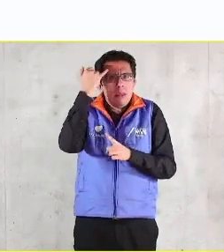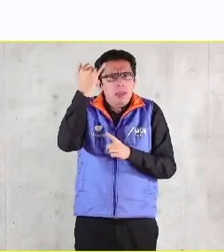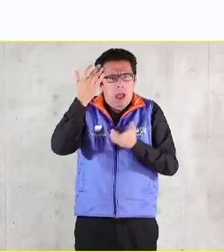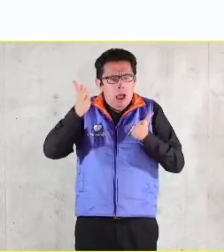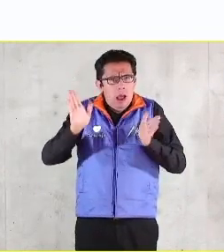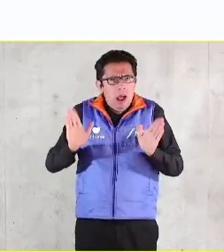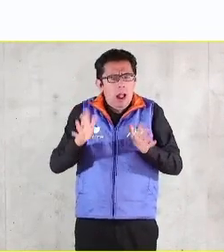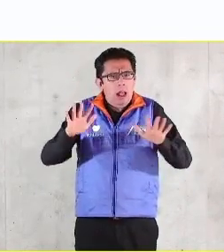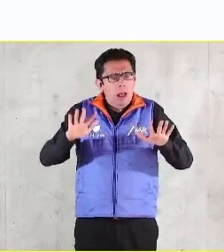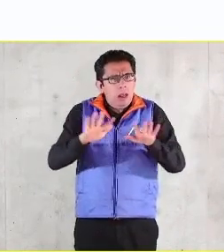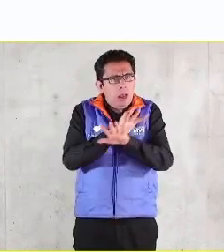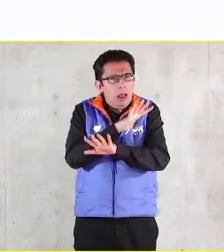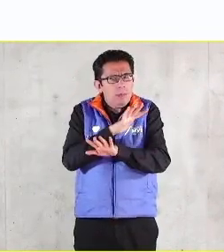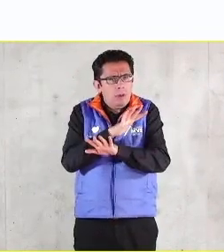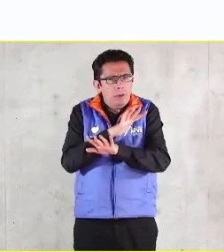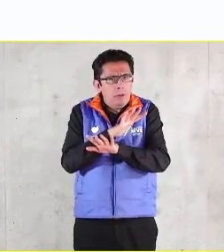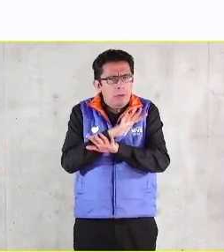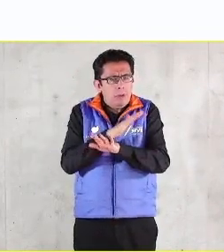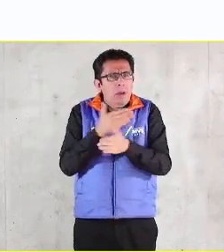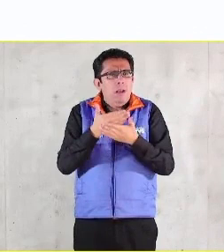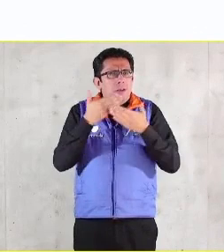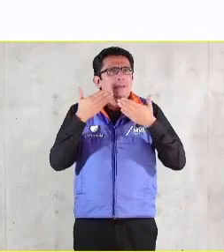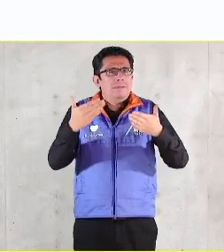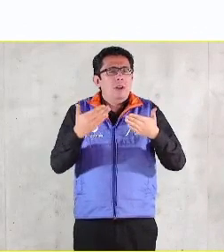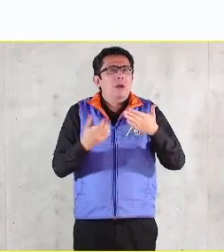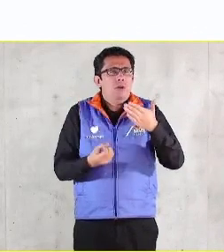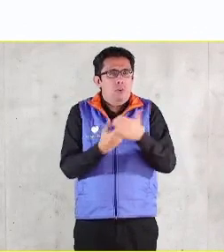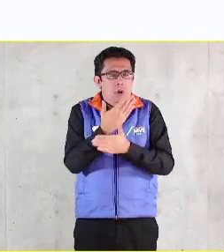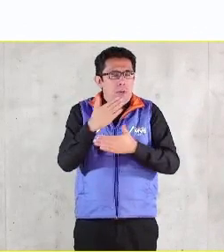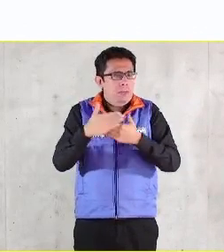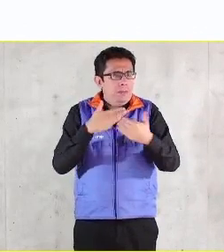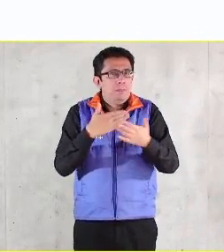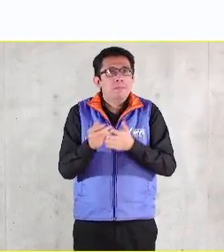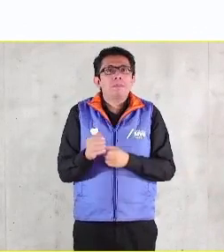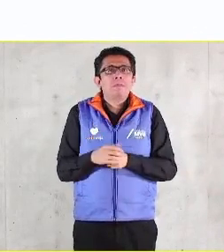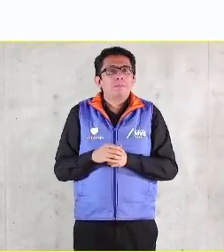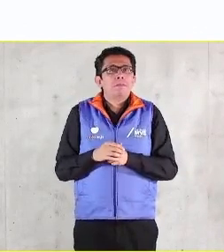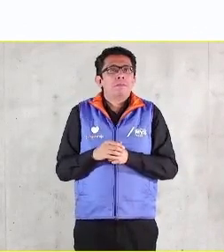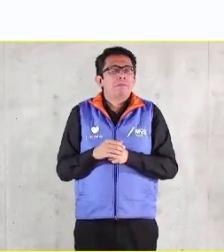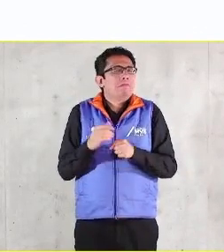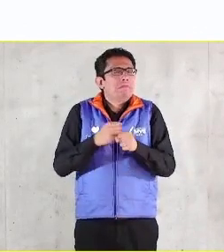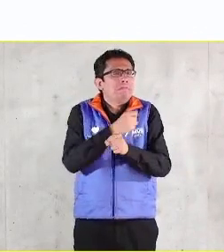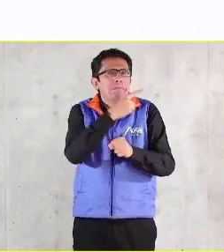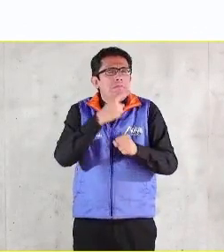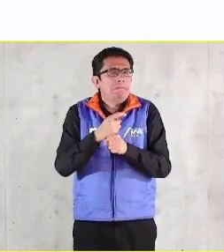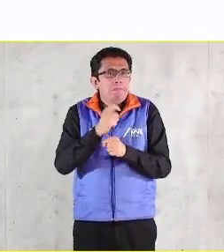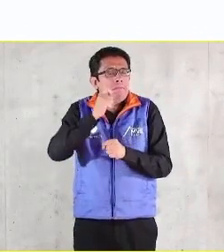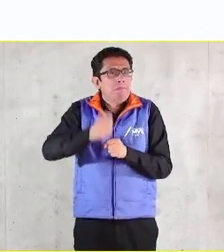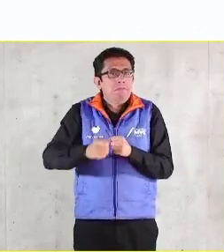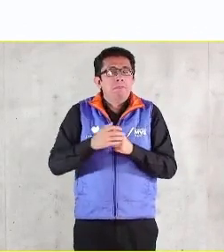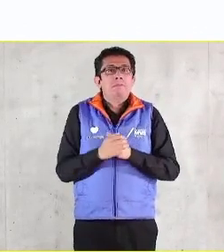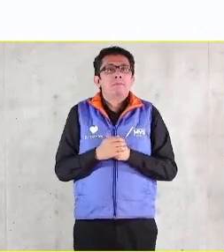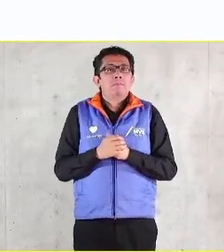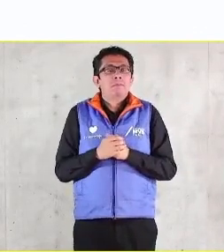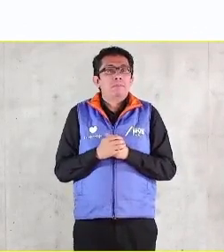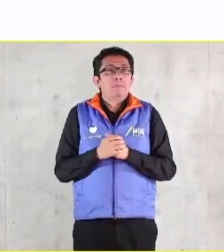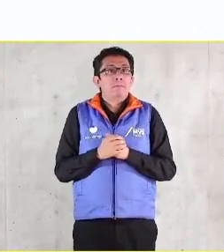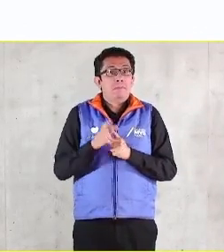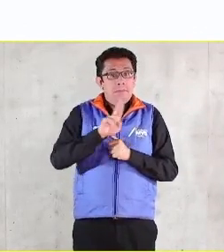cambio, de esta modificación que tenemos en el nuevo modelo. La primera tiene que ver con que